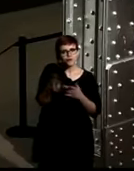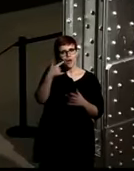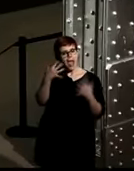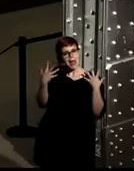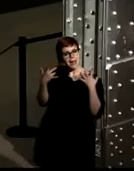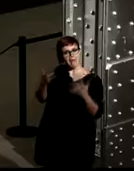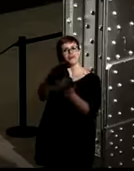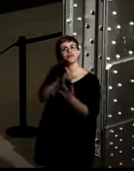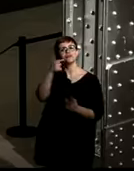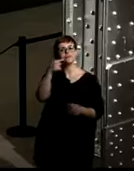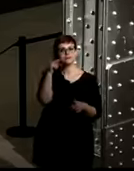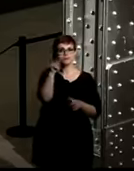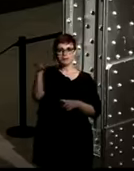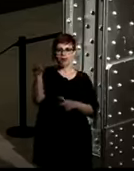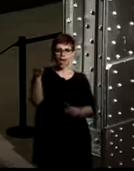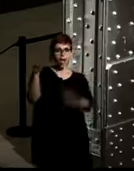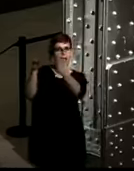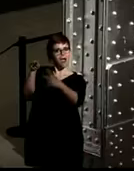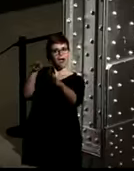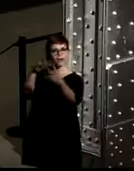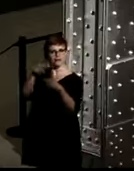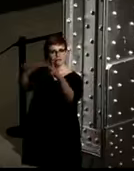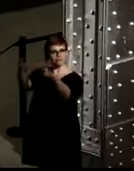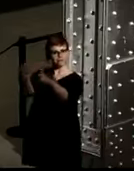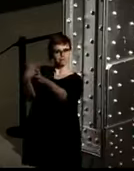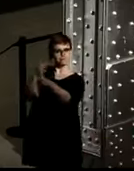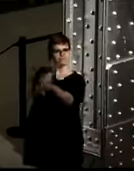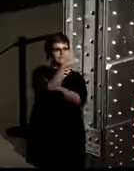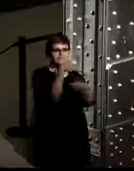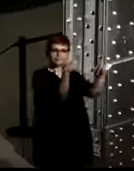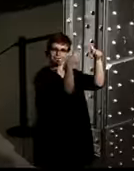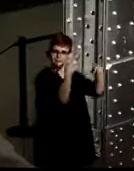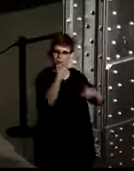dado cuenta quién te estaba tirando la foto y quién no, cómo iban mirando uno a uno, ¿eh?